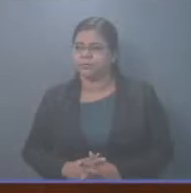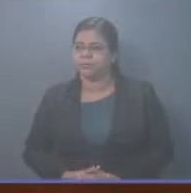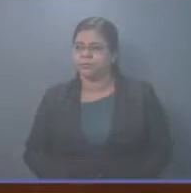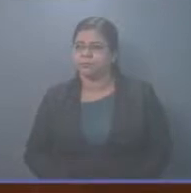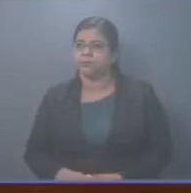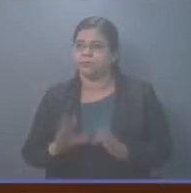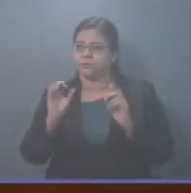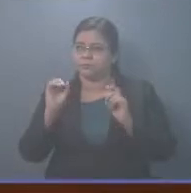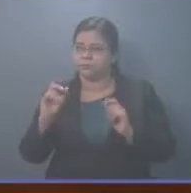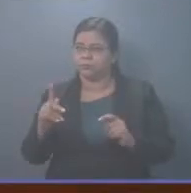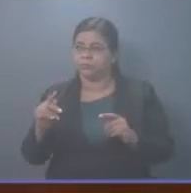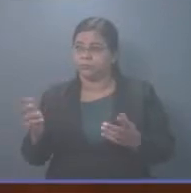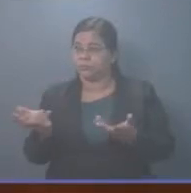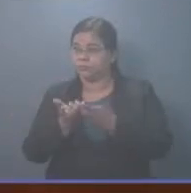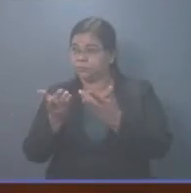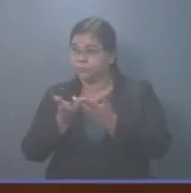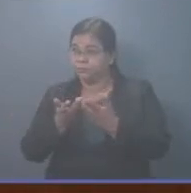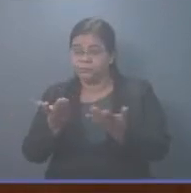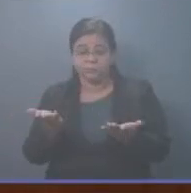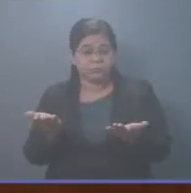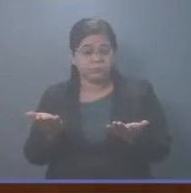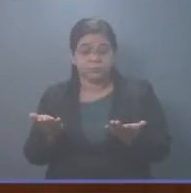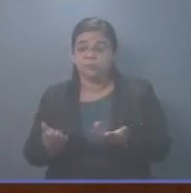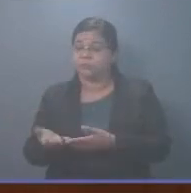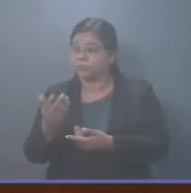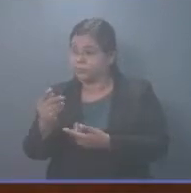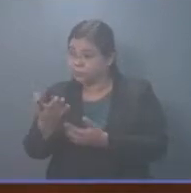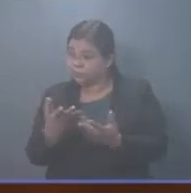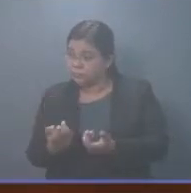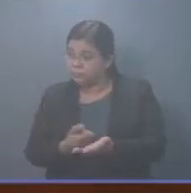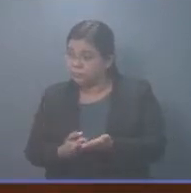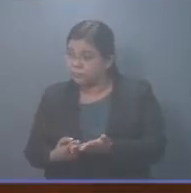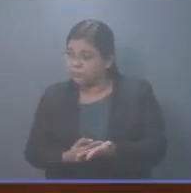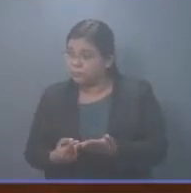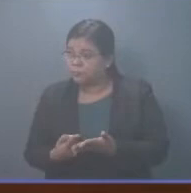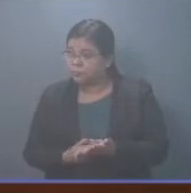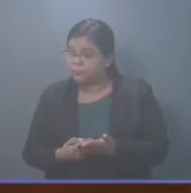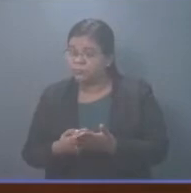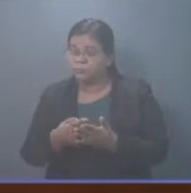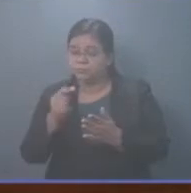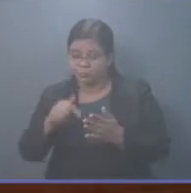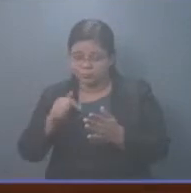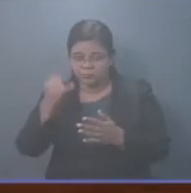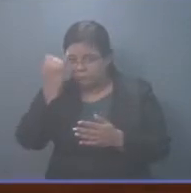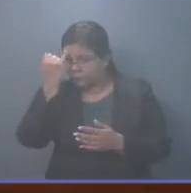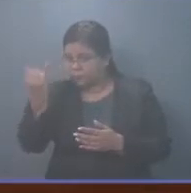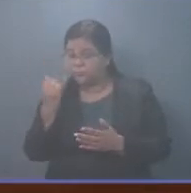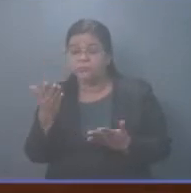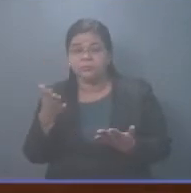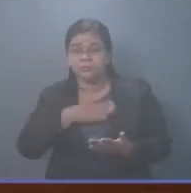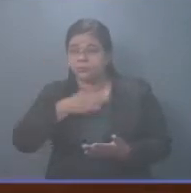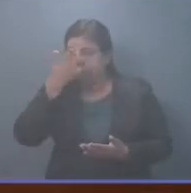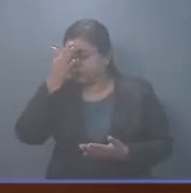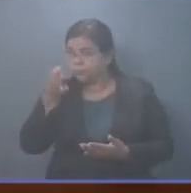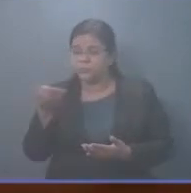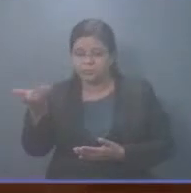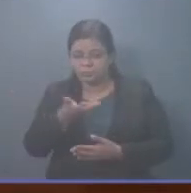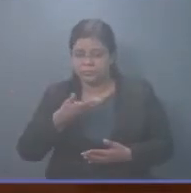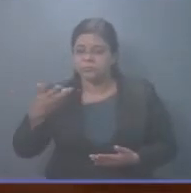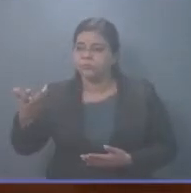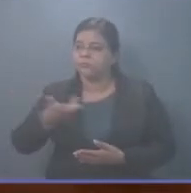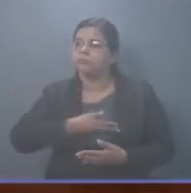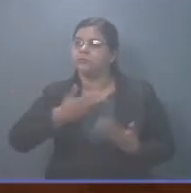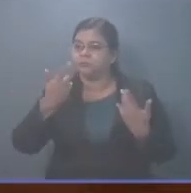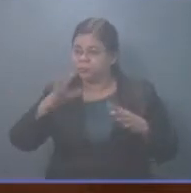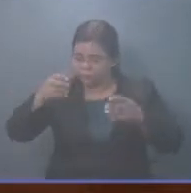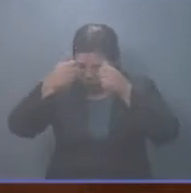Ok, colegas, si gustan, debatamos un poquito, desarrollemos un poquito más esta idea, porque creo que todos tenemos en el